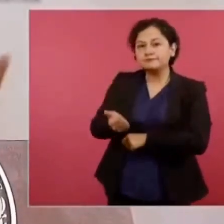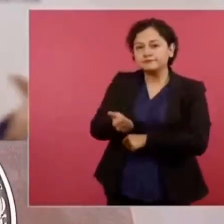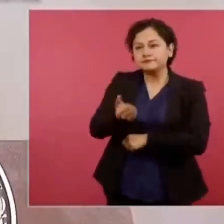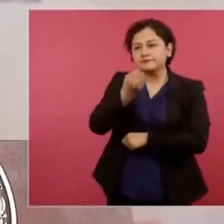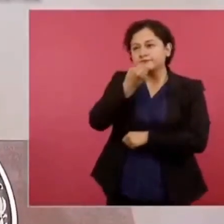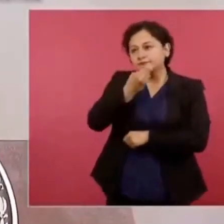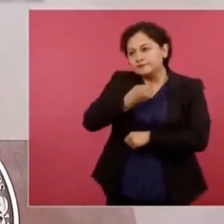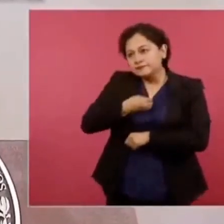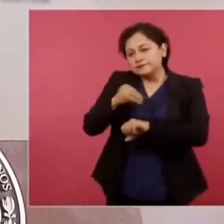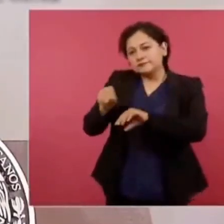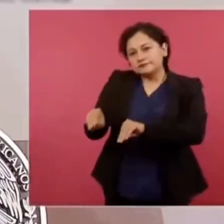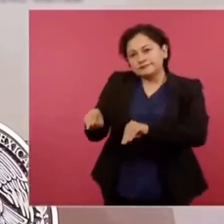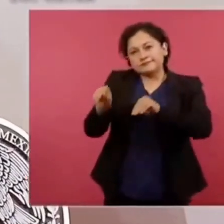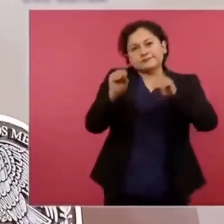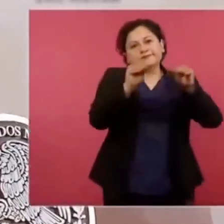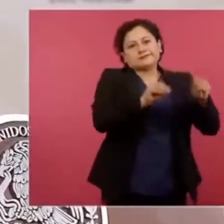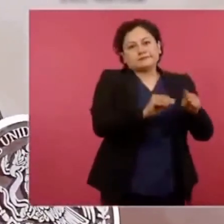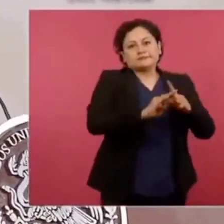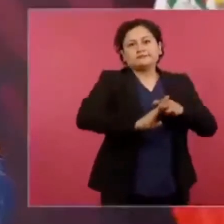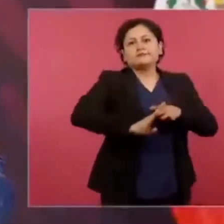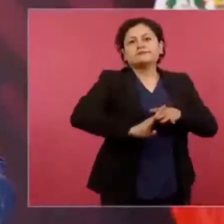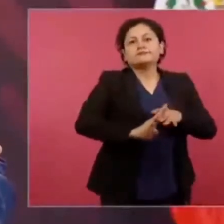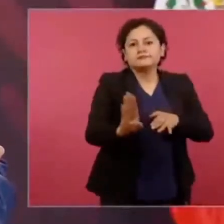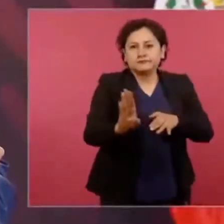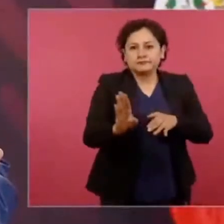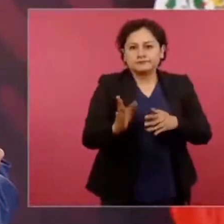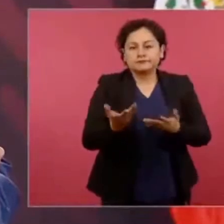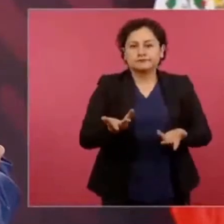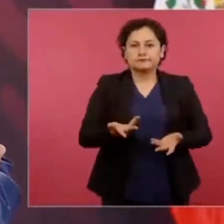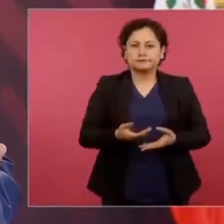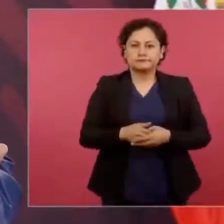porque no había otra opción.